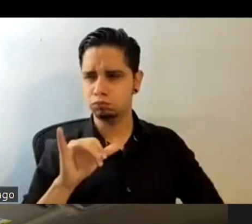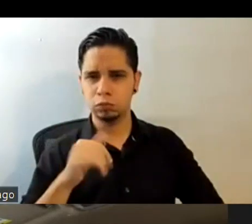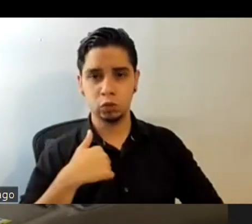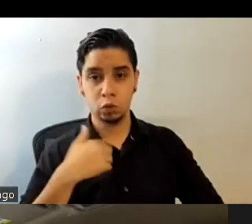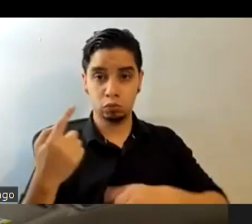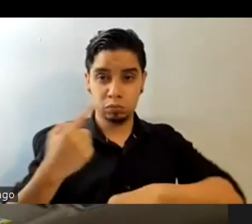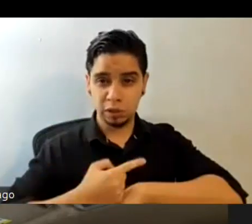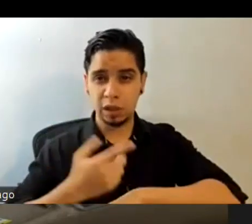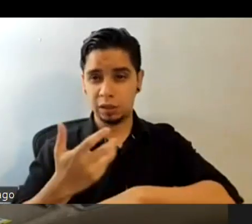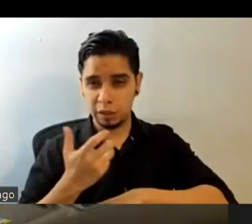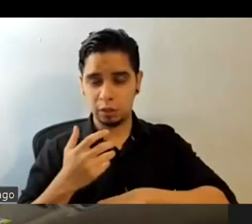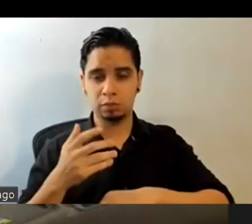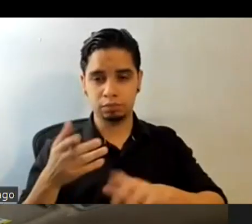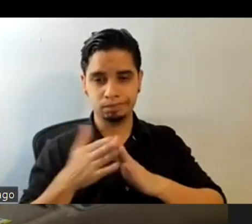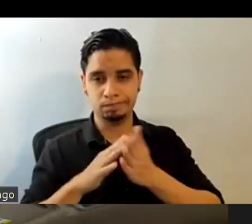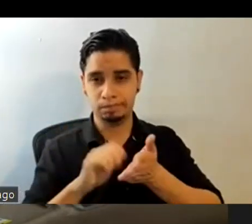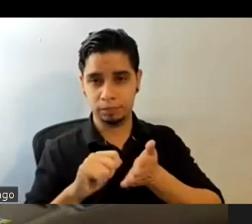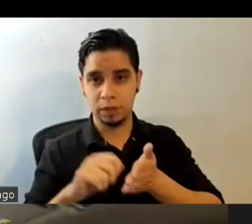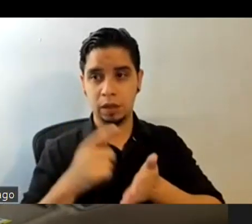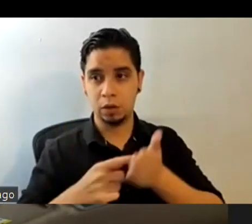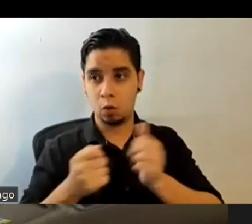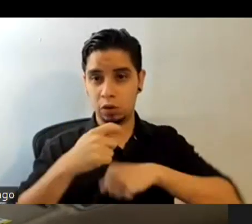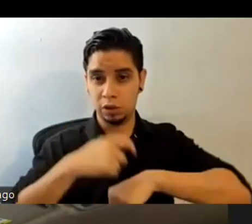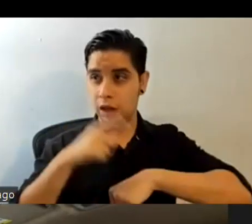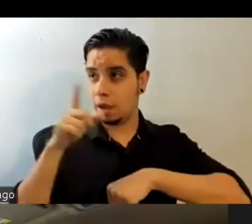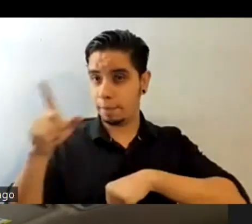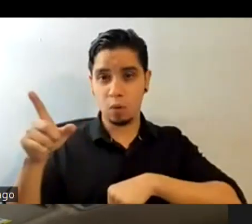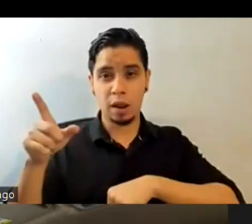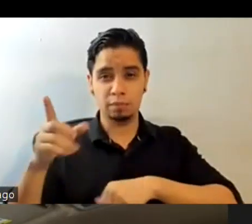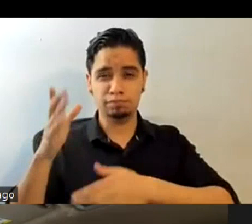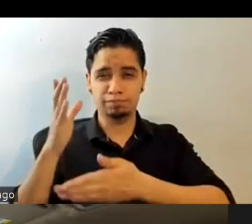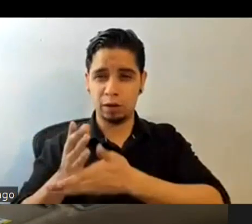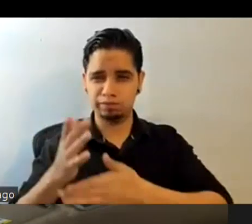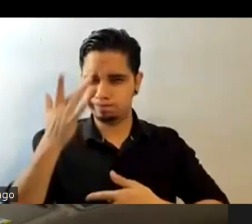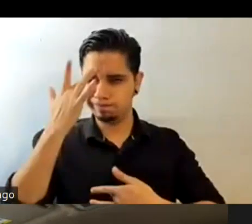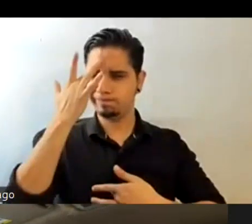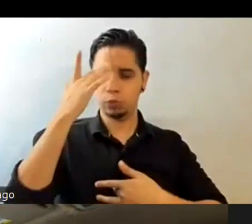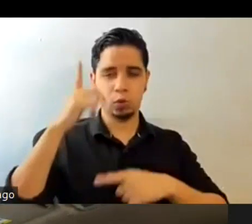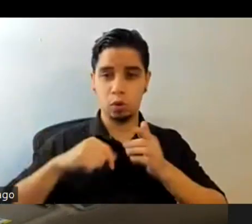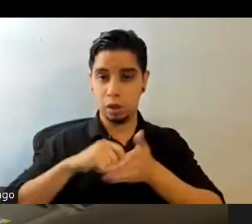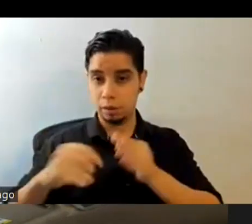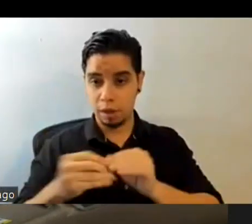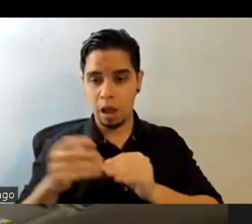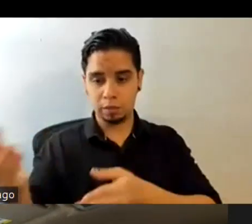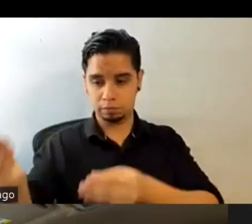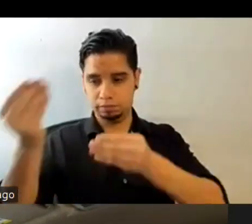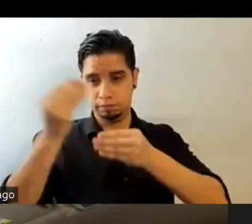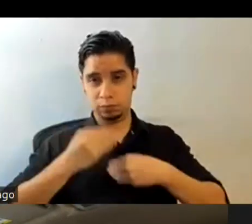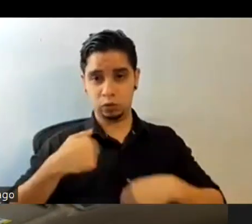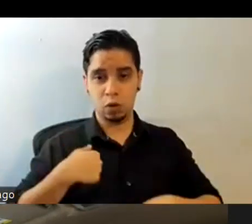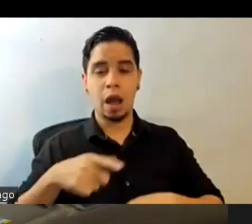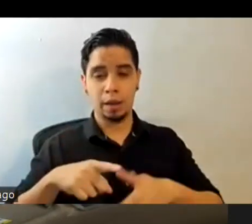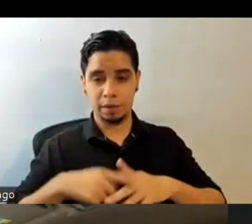yo. Con el tiempo él se enfermó y dejó de hacer los dramas y me los heredó a mí. Y ahí empecé yo a escribir los dramas y empecé como